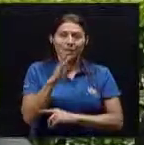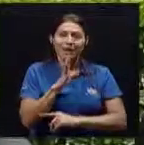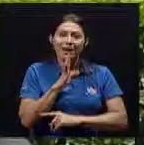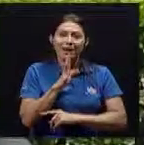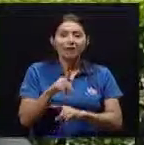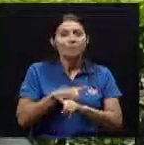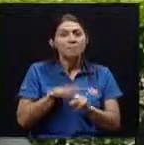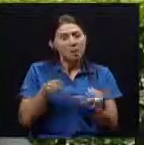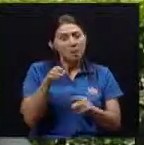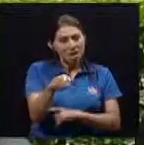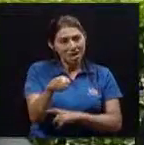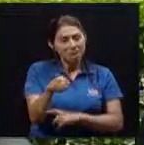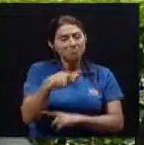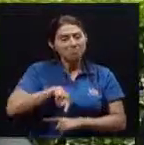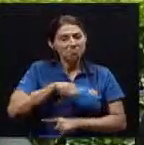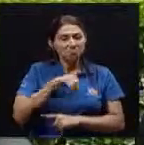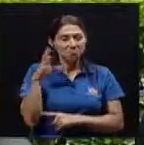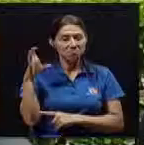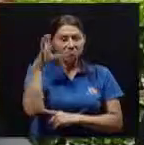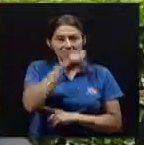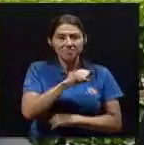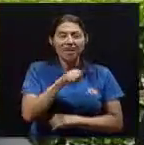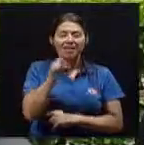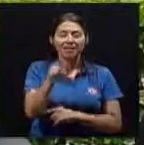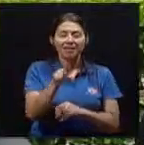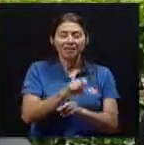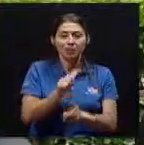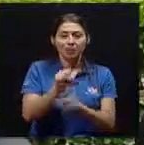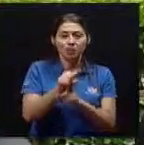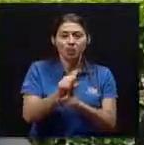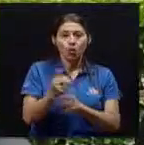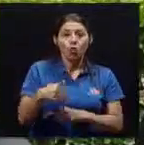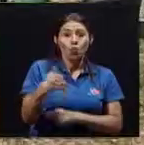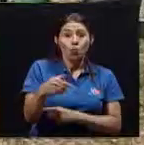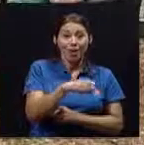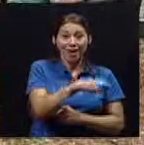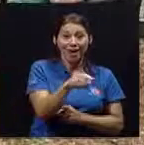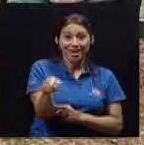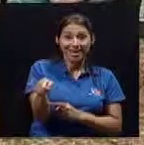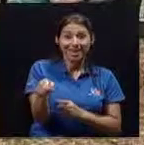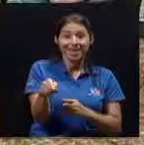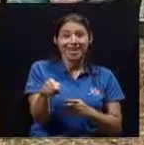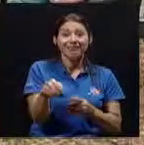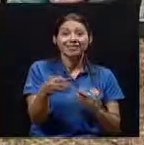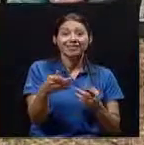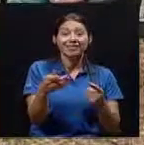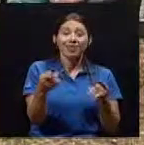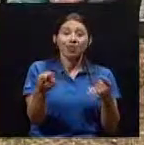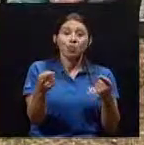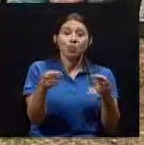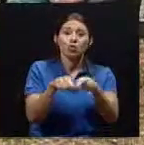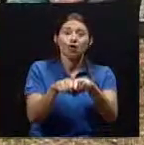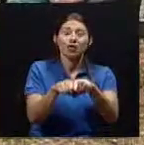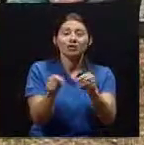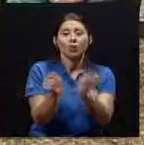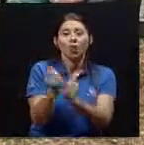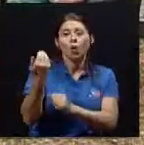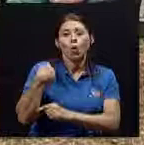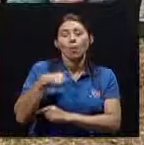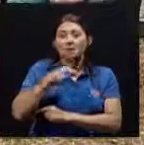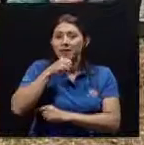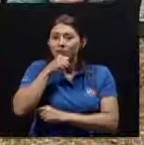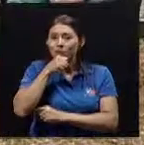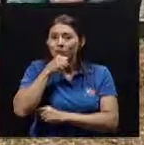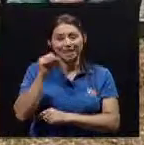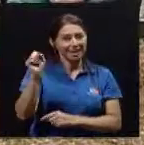Pero ahí estamos viendo esa situación, que cuando se dan uniones es con hombres mayores. Claro, pero eso sí, la educación obviamente debe ser a hombres